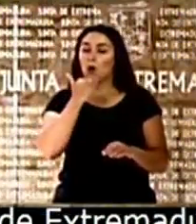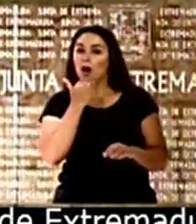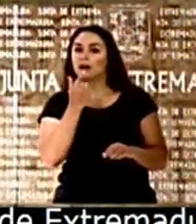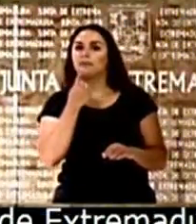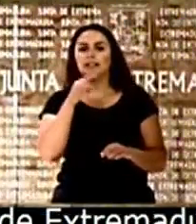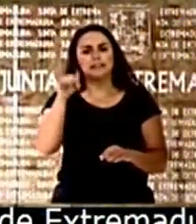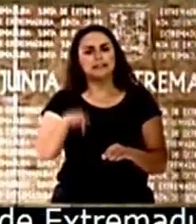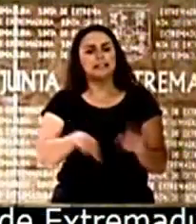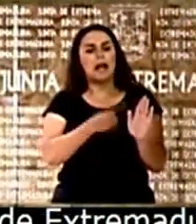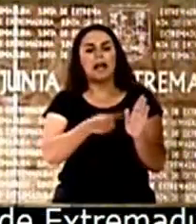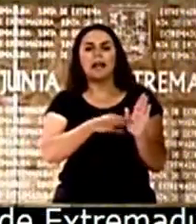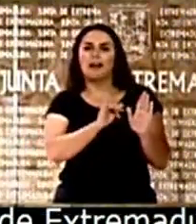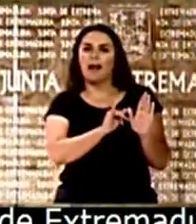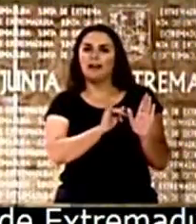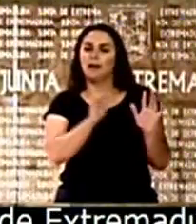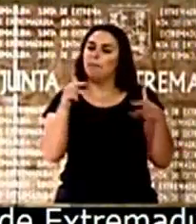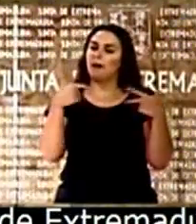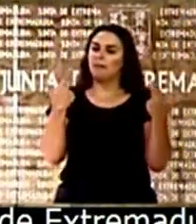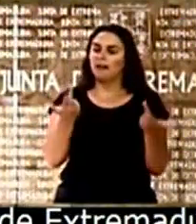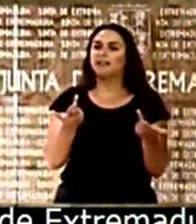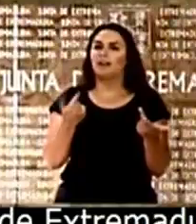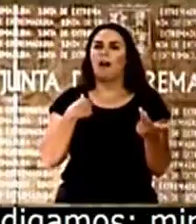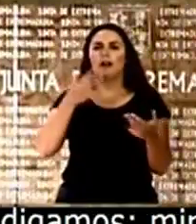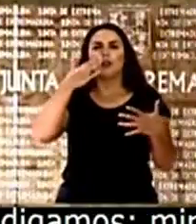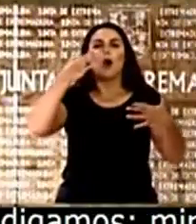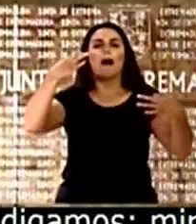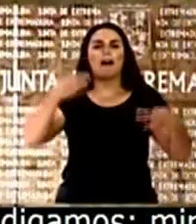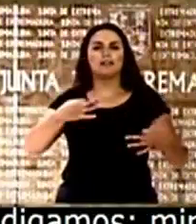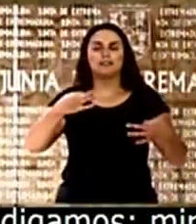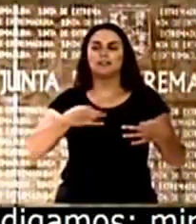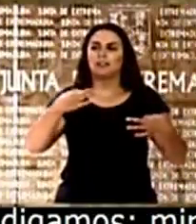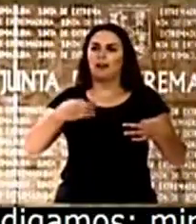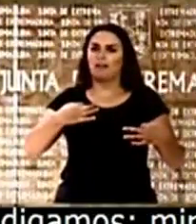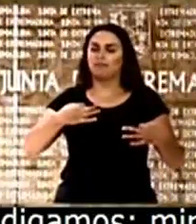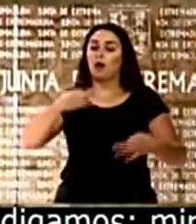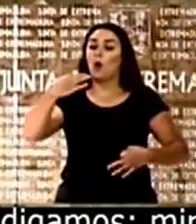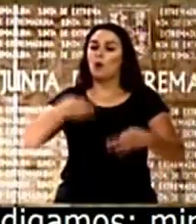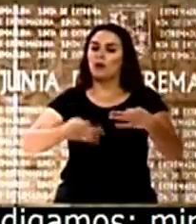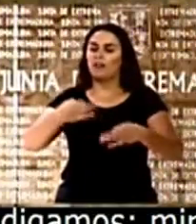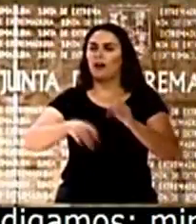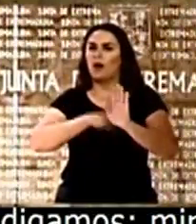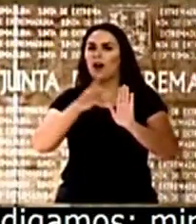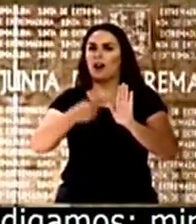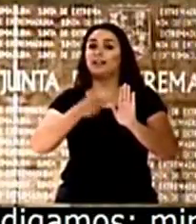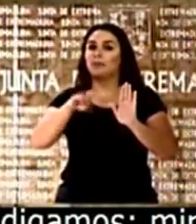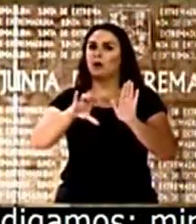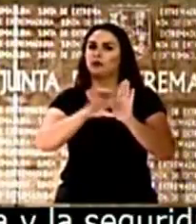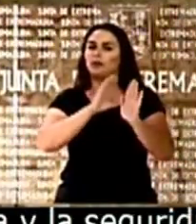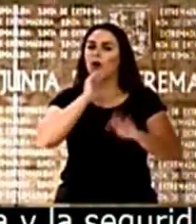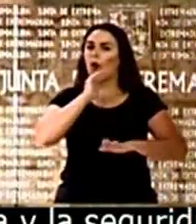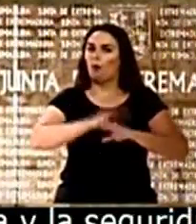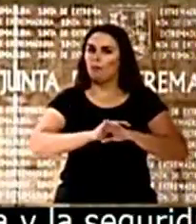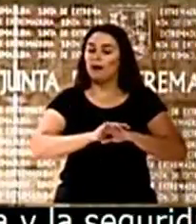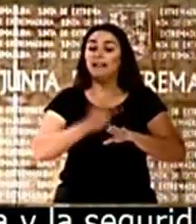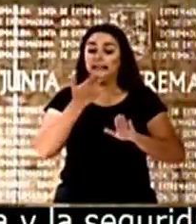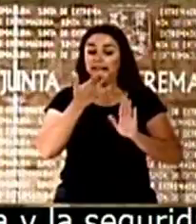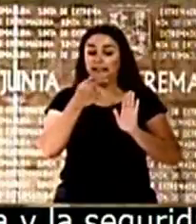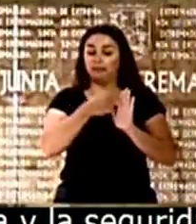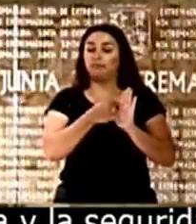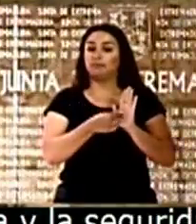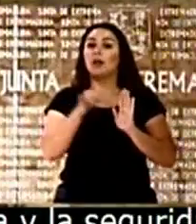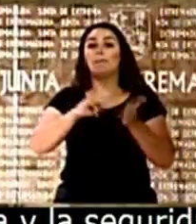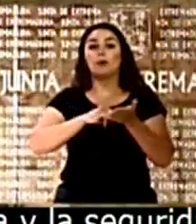tenemos una ley que nos da la garantía y la seguridad jurídica y legal y constitucional de que si aquí se pone en marcha